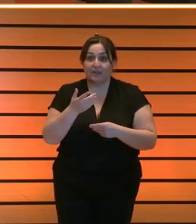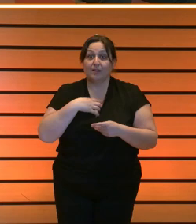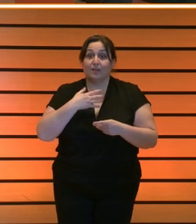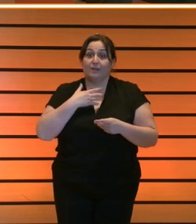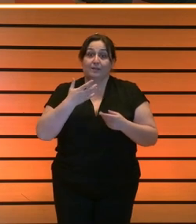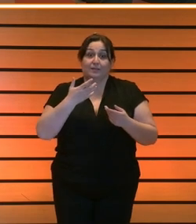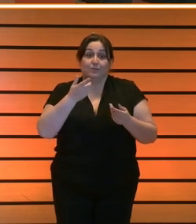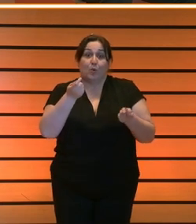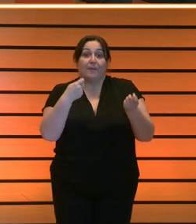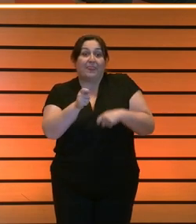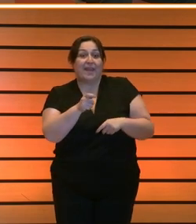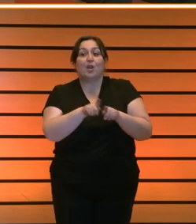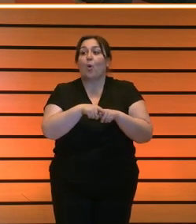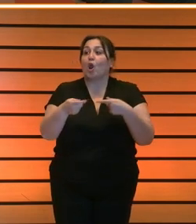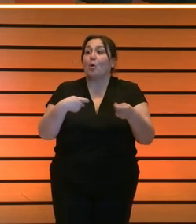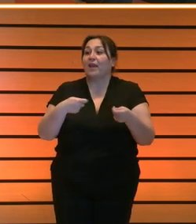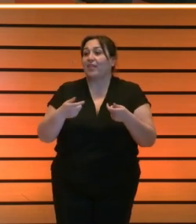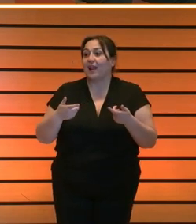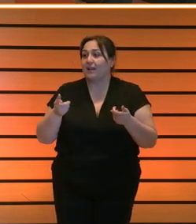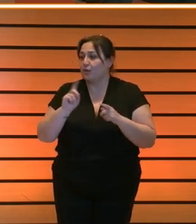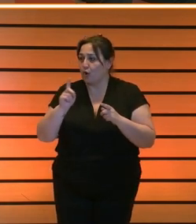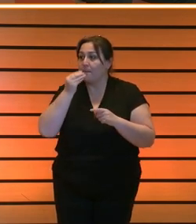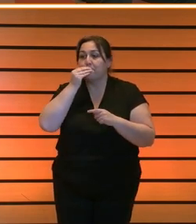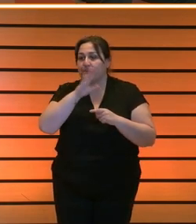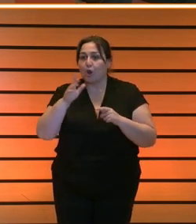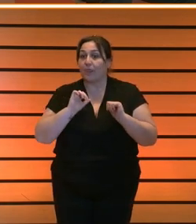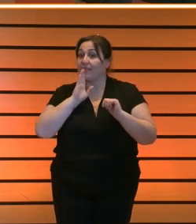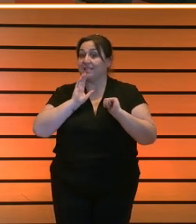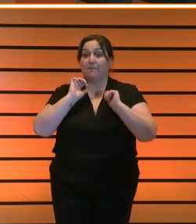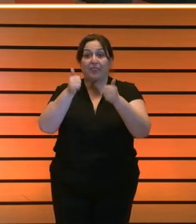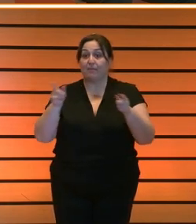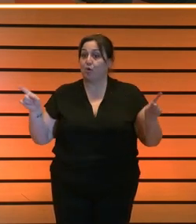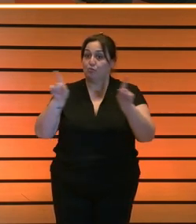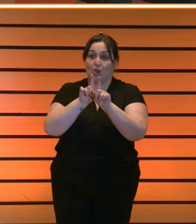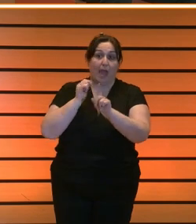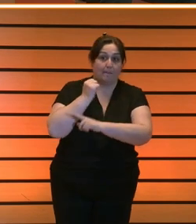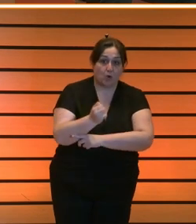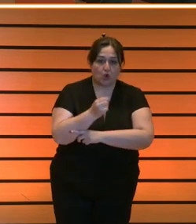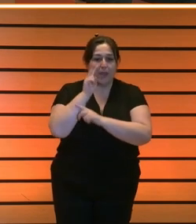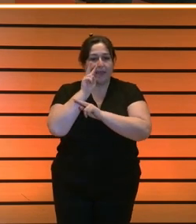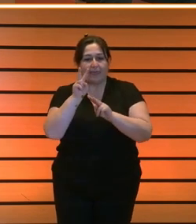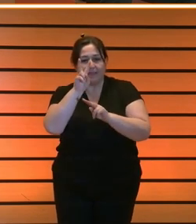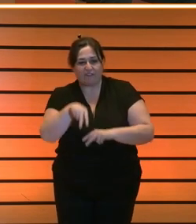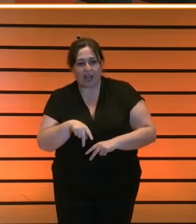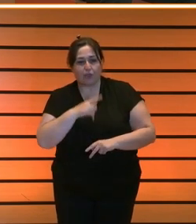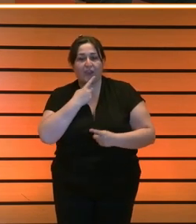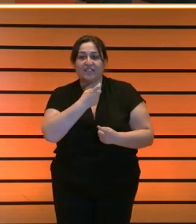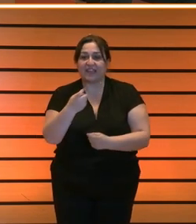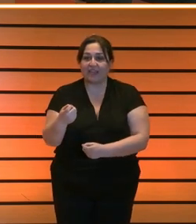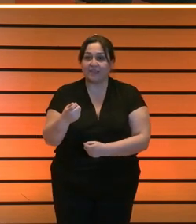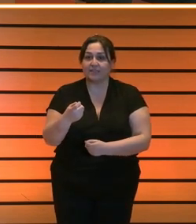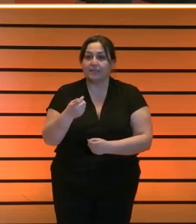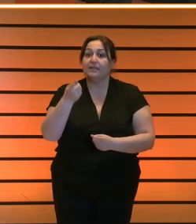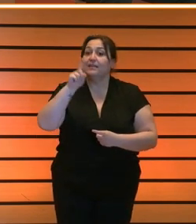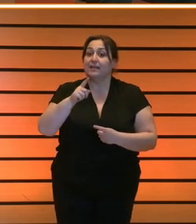con la administración es poco eficaz es mucho mejor tener desde el principio identificando necesidades tienen que estar las